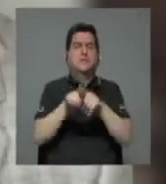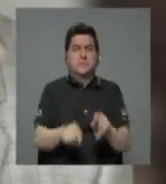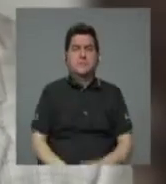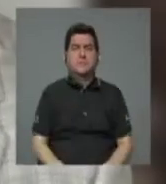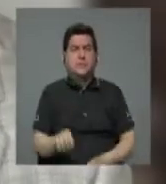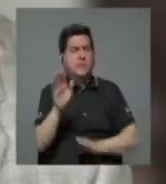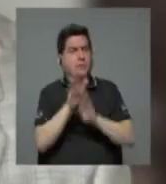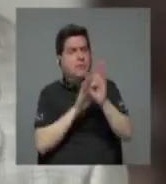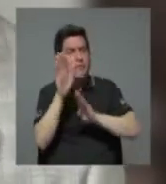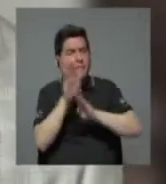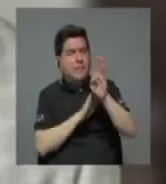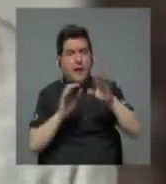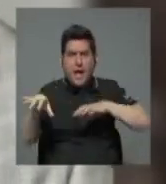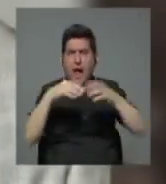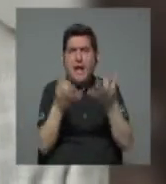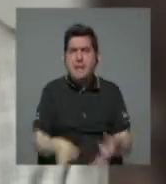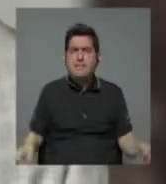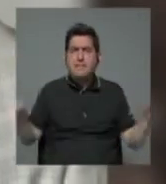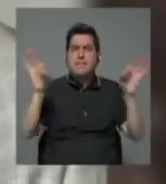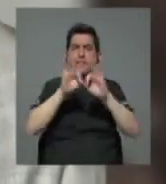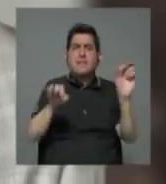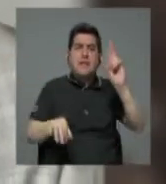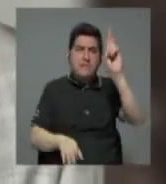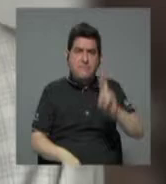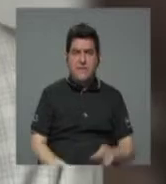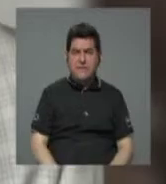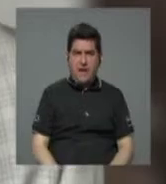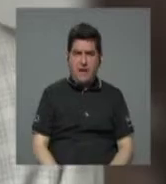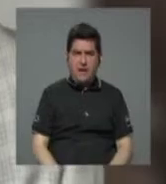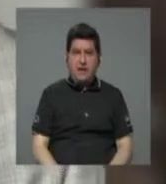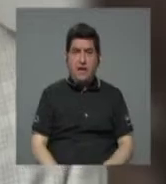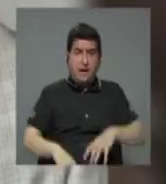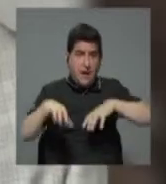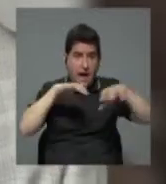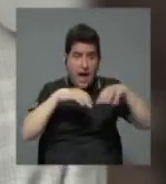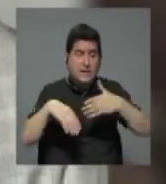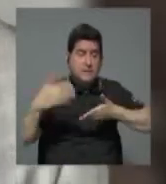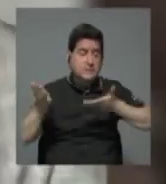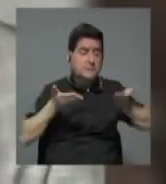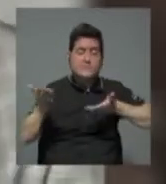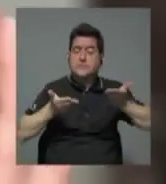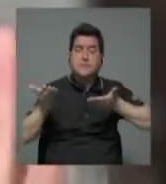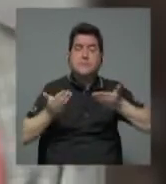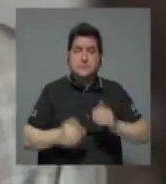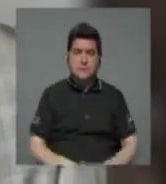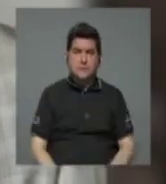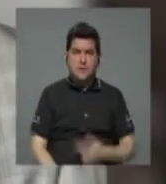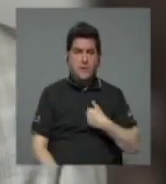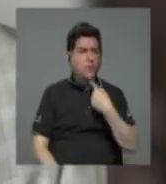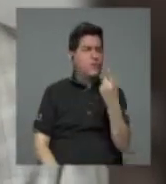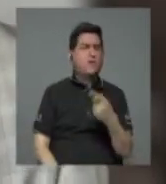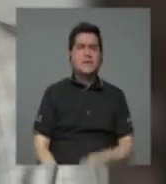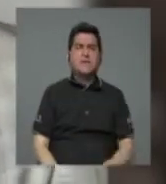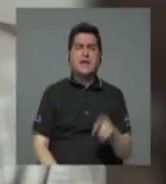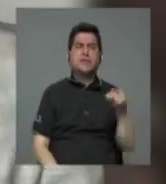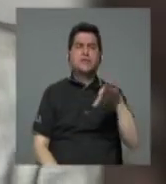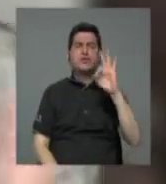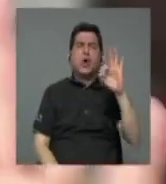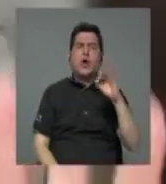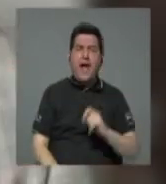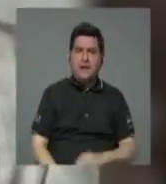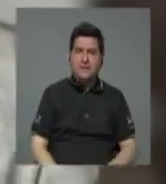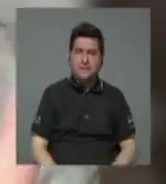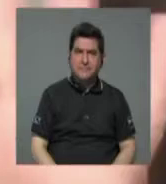venido desarrollando una actividad muy importante en Costa Rica, que es las actividades de servicios. Cuando uno habla de una zona franca,